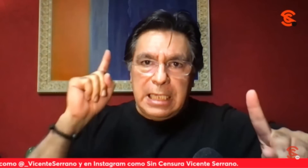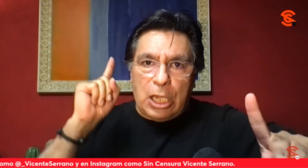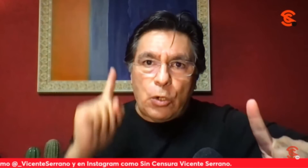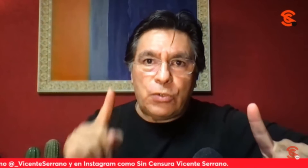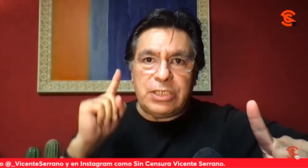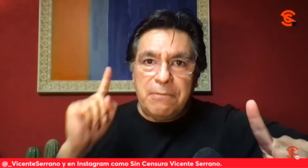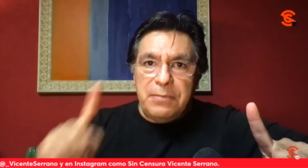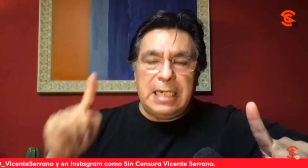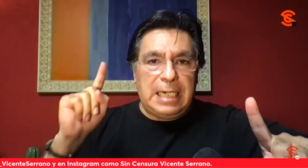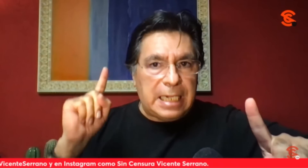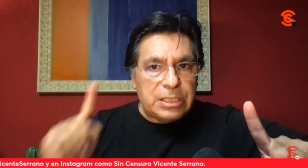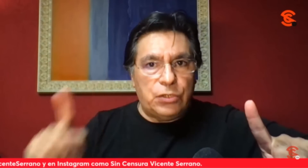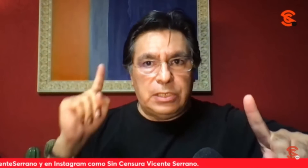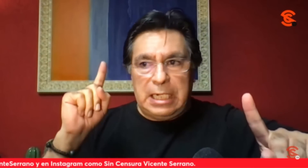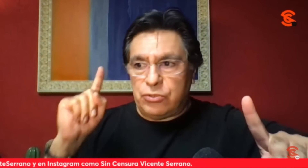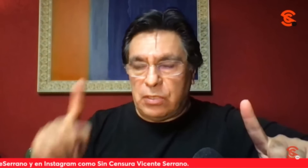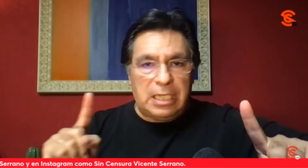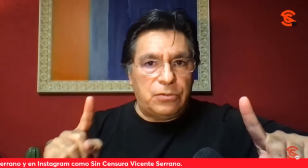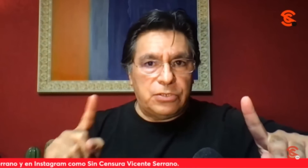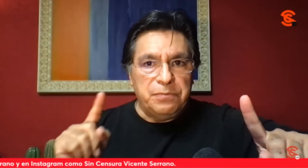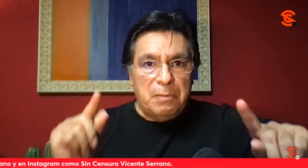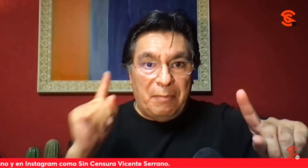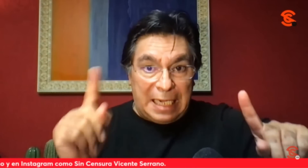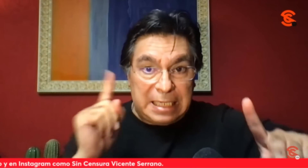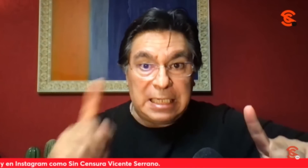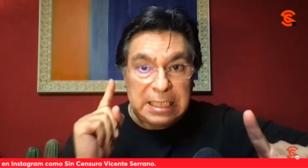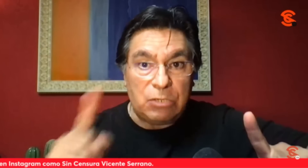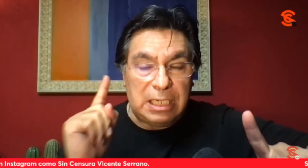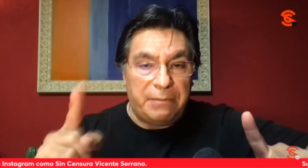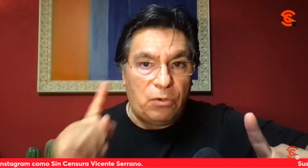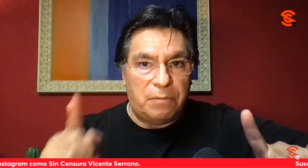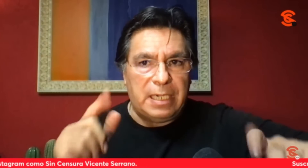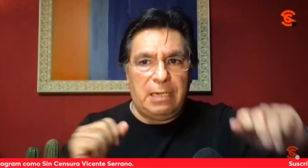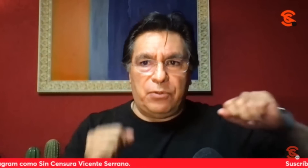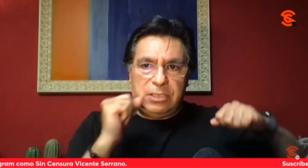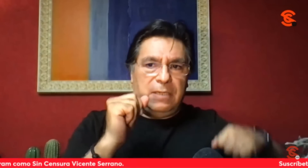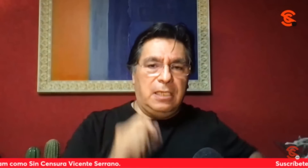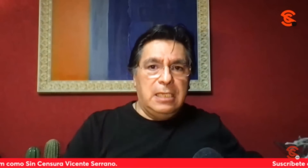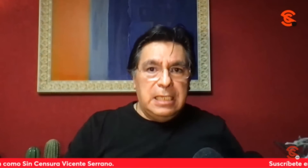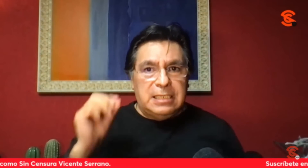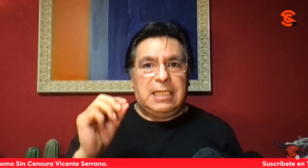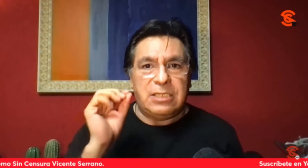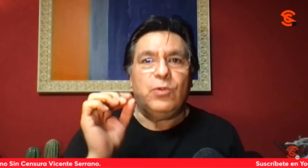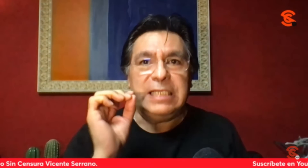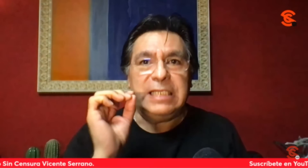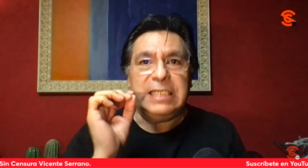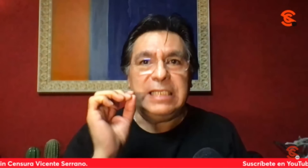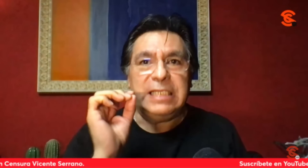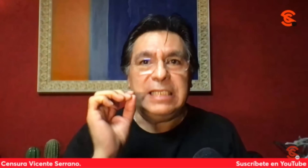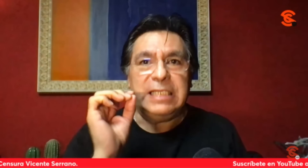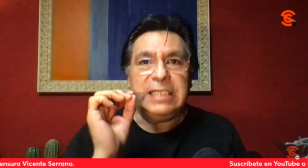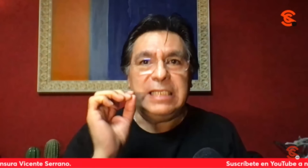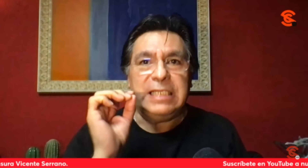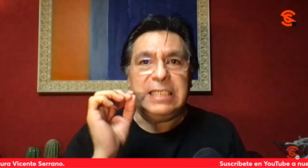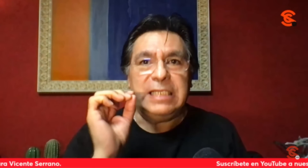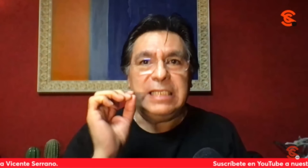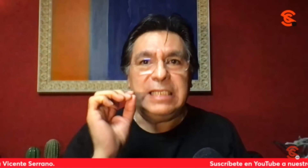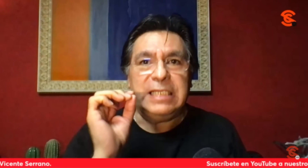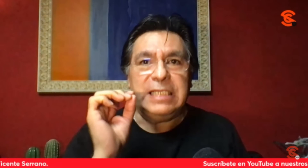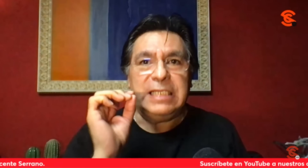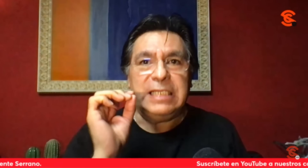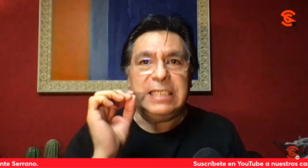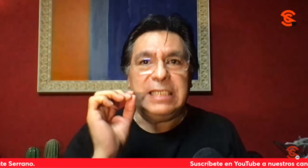periodista que conoce bien a la nación y a los ciudadanos para retratarlos de la mejor manera posible, te das cuenta que eso es lo que está